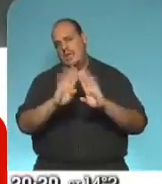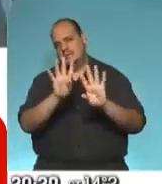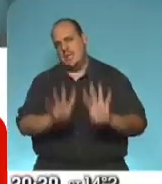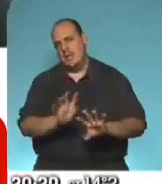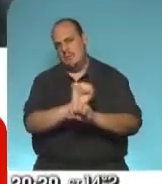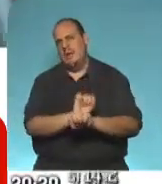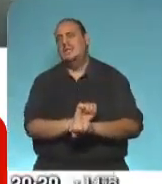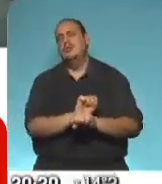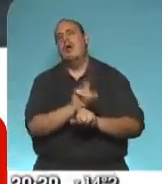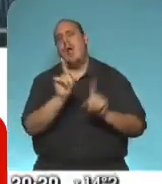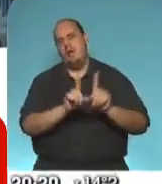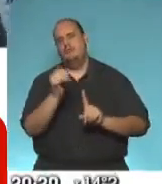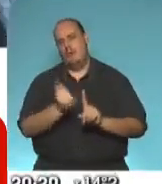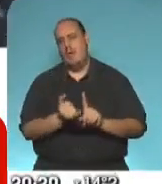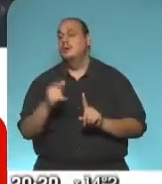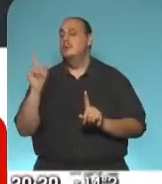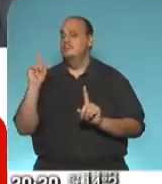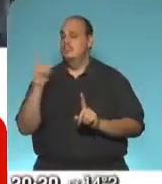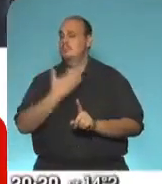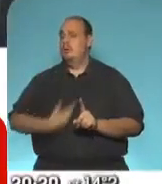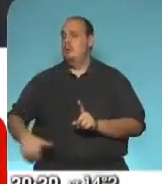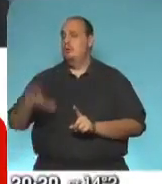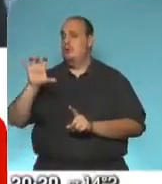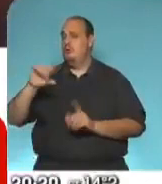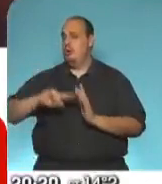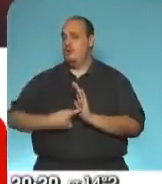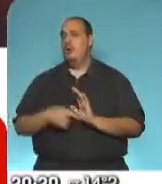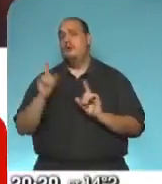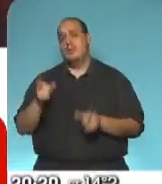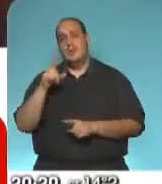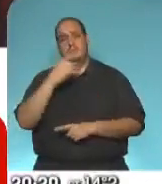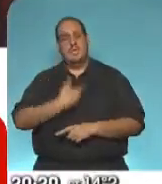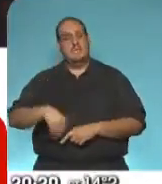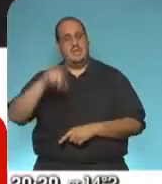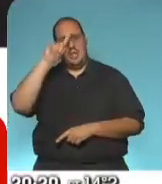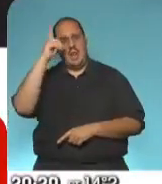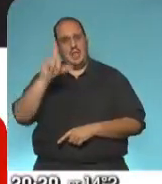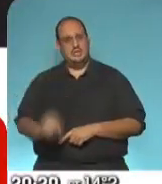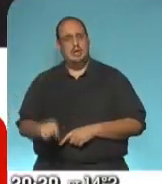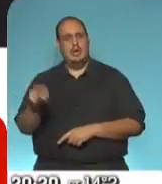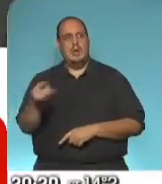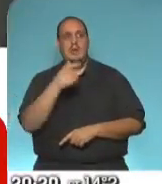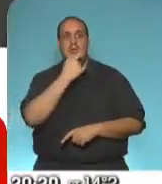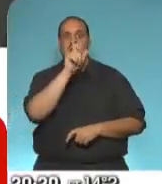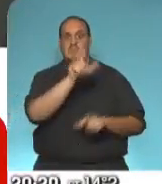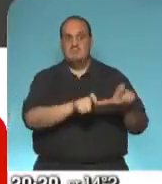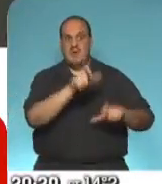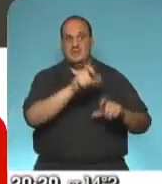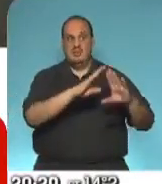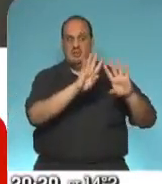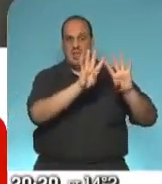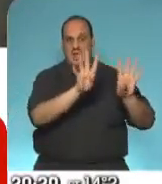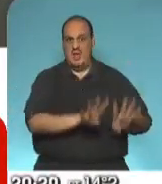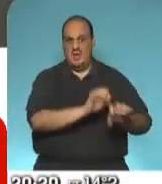hemos sostenido, lo ha sostenido el gobernador, claramente el presidente de la Nación, que no nos parece correcto que una persona sea enviada a prisión